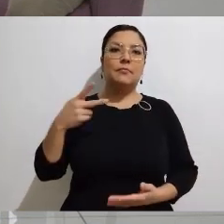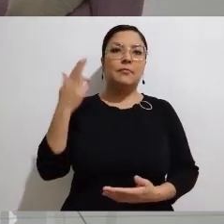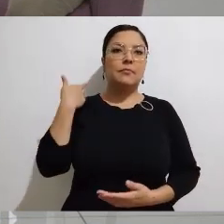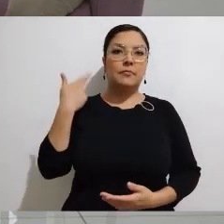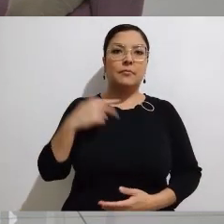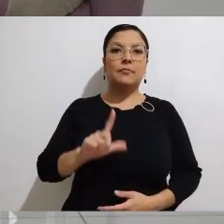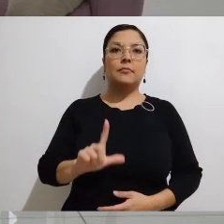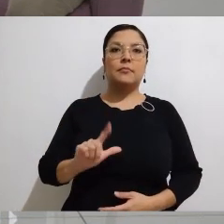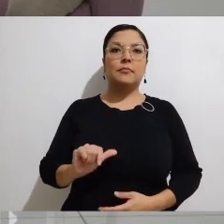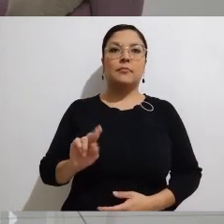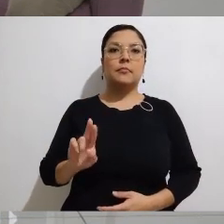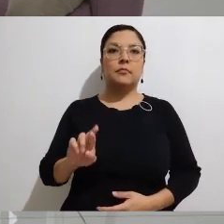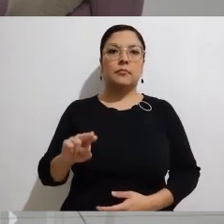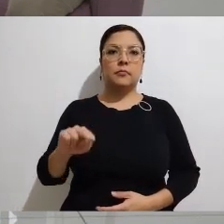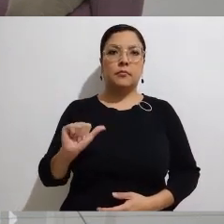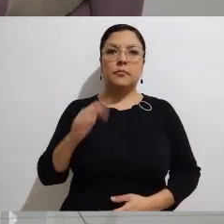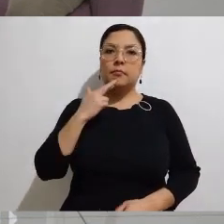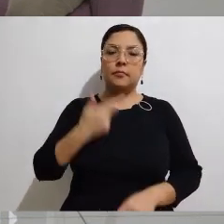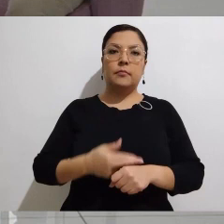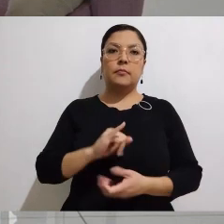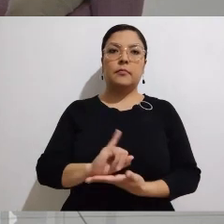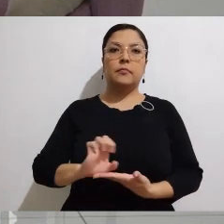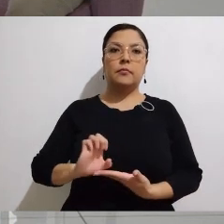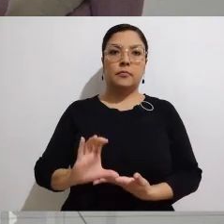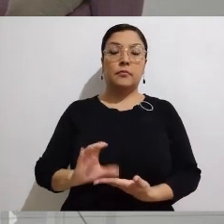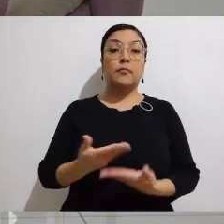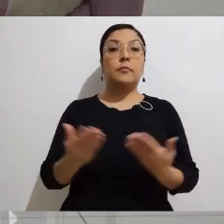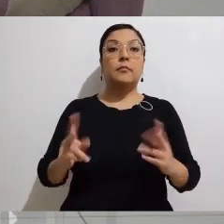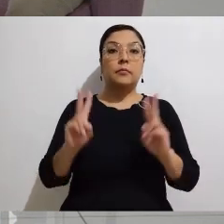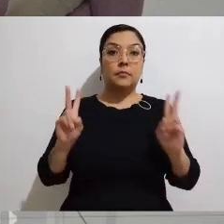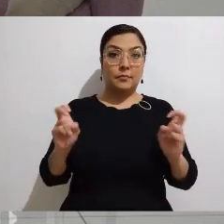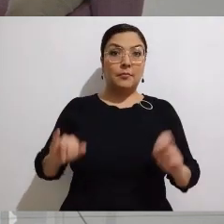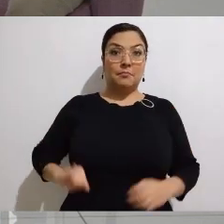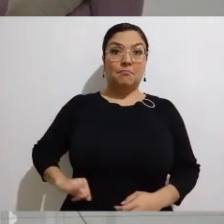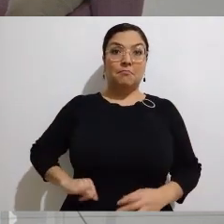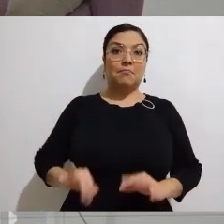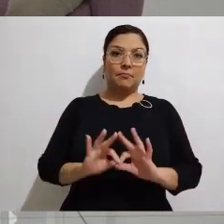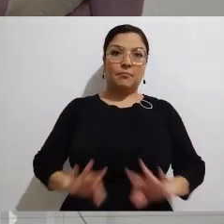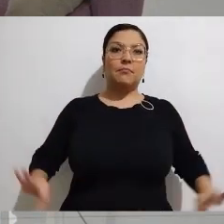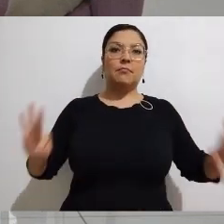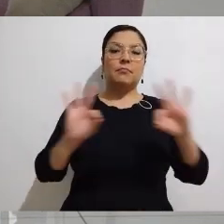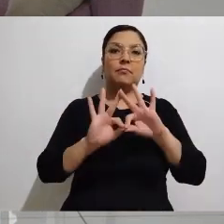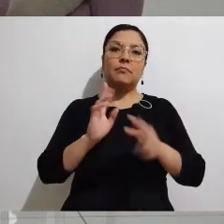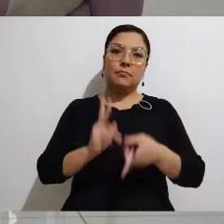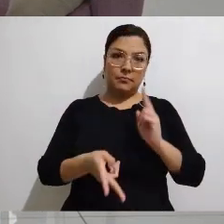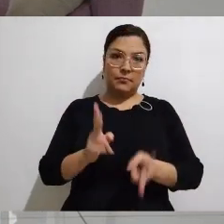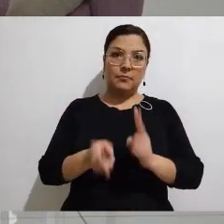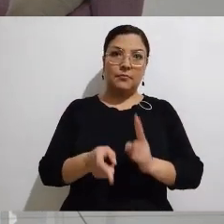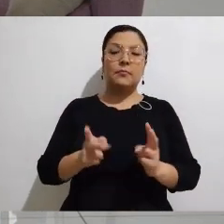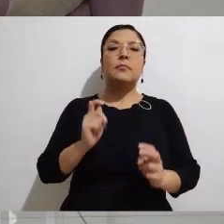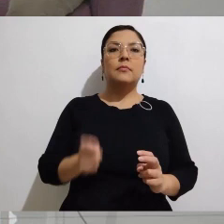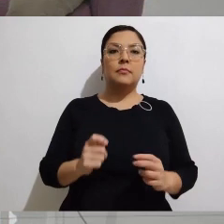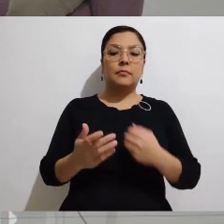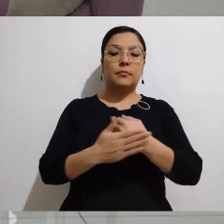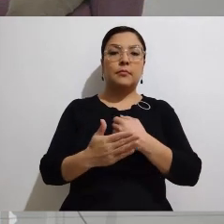Urna, programa del Instituto Electoral de Coahuila, donde habremos de platicar sobre temas bien importantes, sobre todo rumbo a este próximo